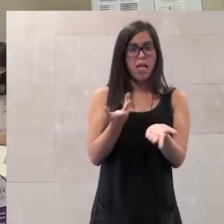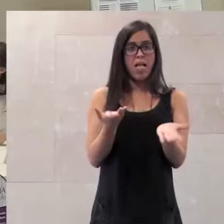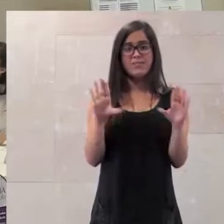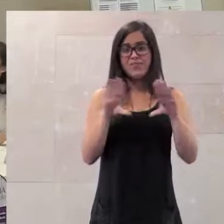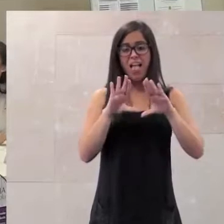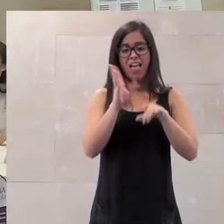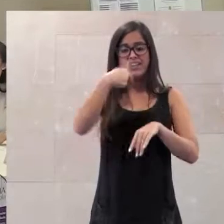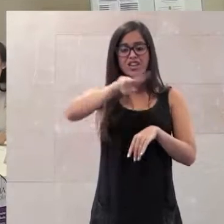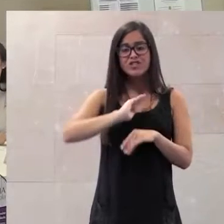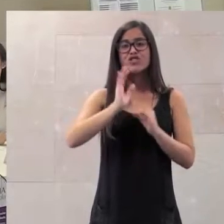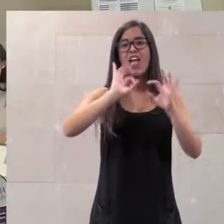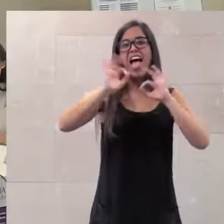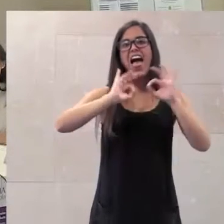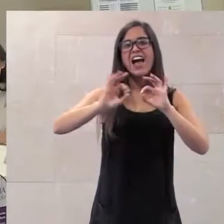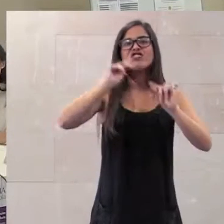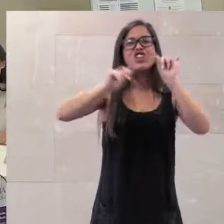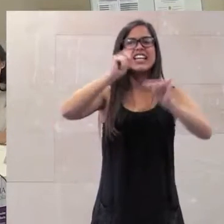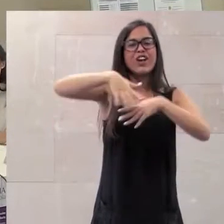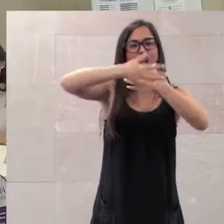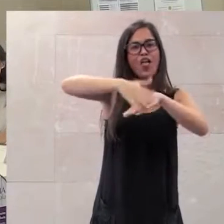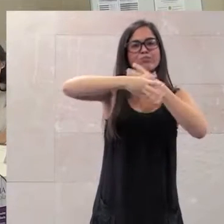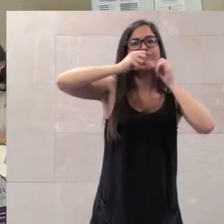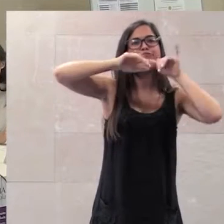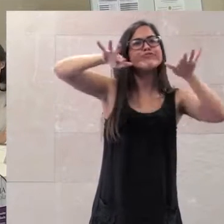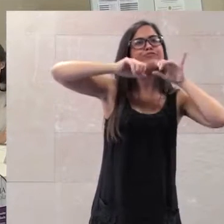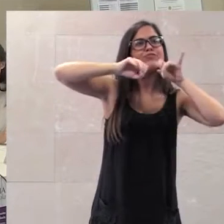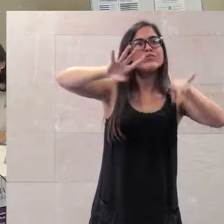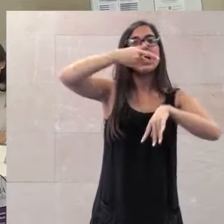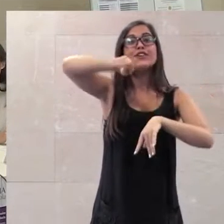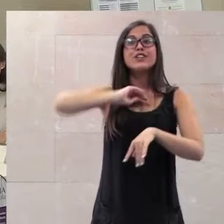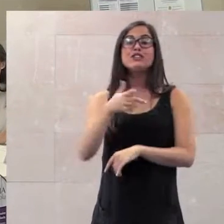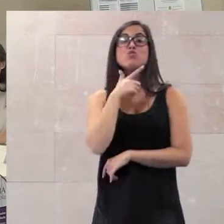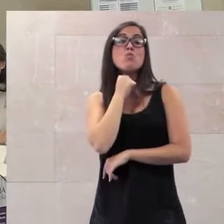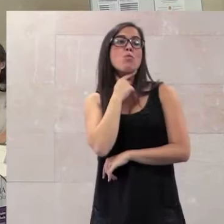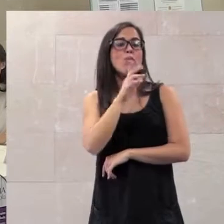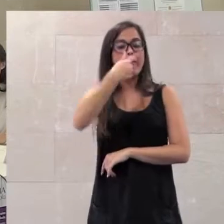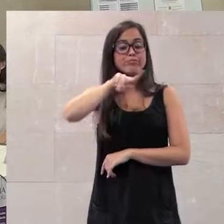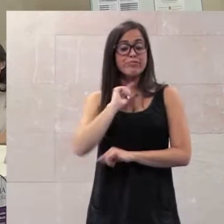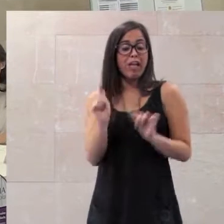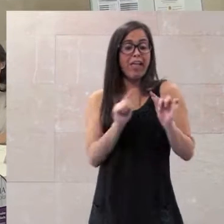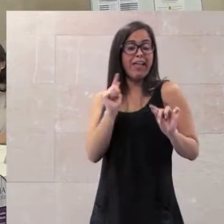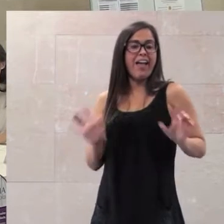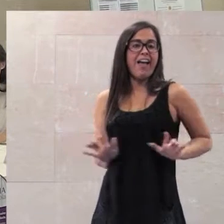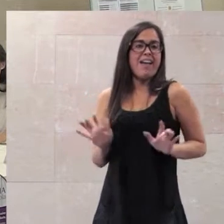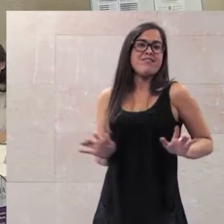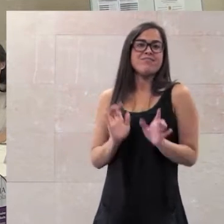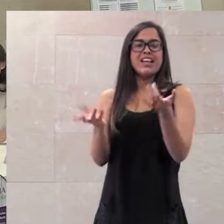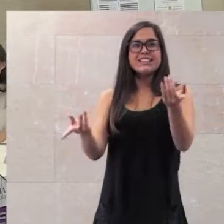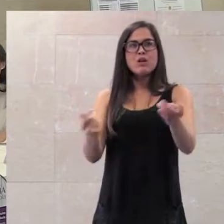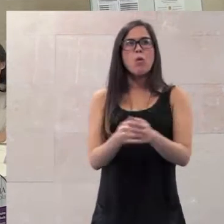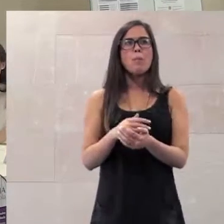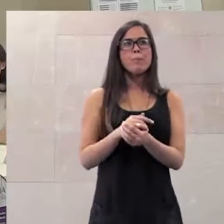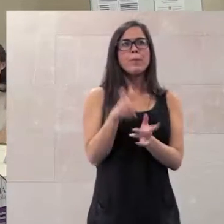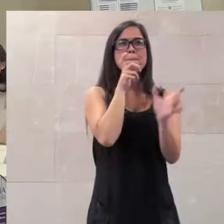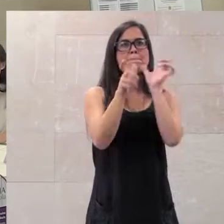hacen teatro crítico en la calle, entonces también es esa historia que, bueno, desde el humor y desde el reírnos de nosotras mismas, ¿no? Romper con los estereotipos y con los tabúes, que